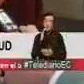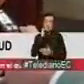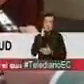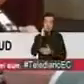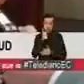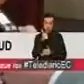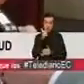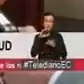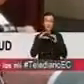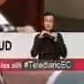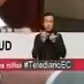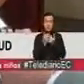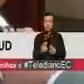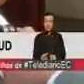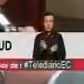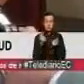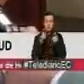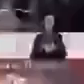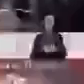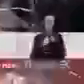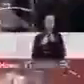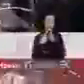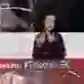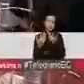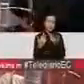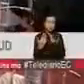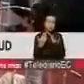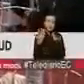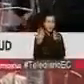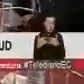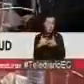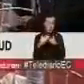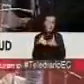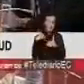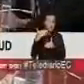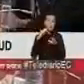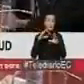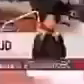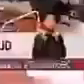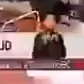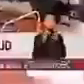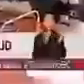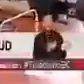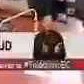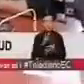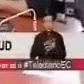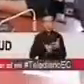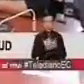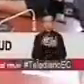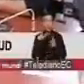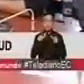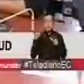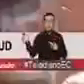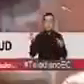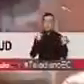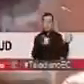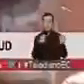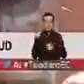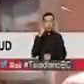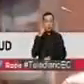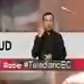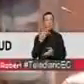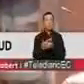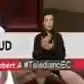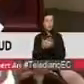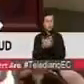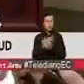mañana la Comisión inmediatamente abocaría conocimiento. Después de abocar conocimiento, la Comisión deberá establecer un cronograma de comparecencias para la presentación de pruebas de